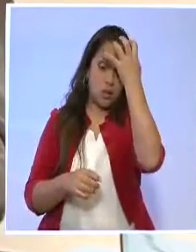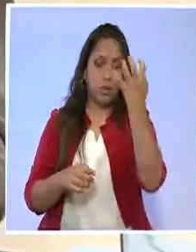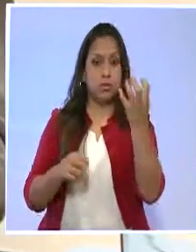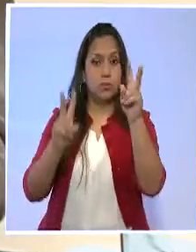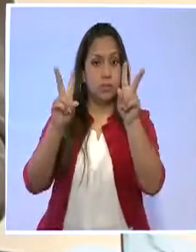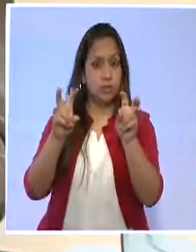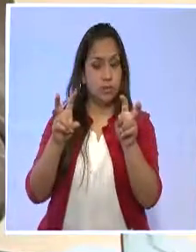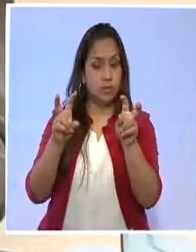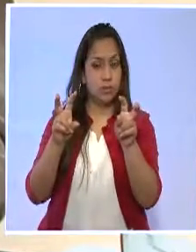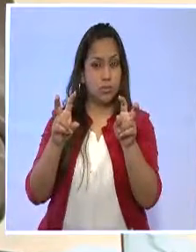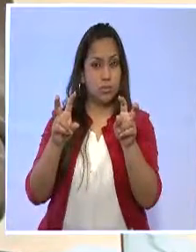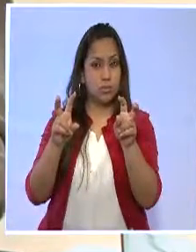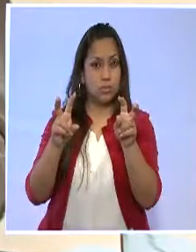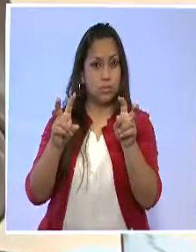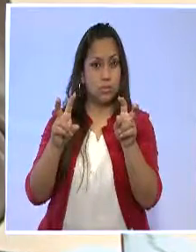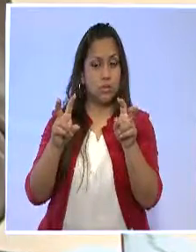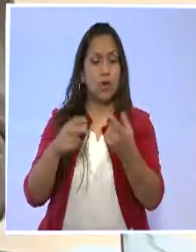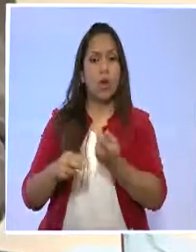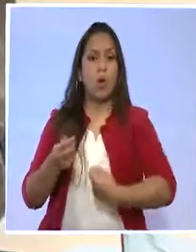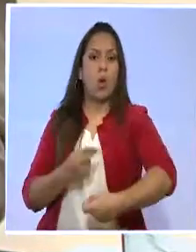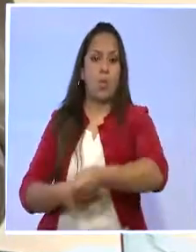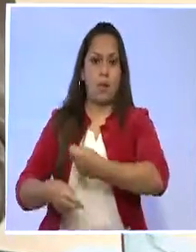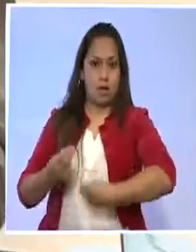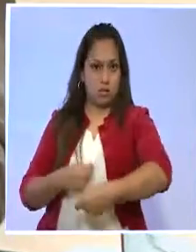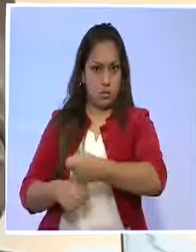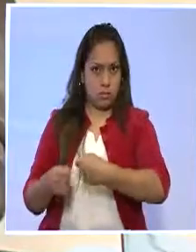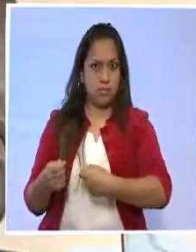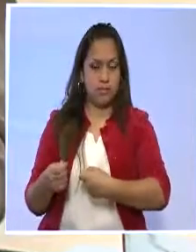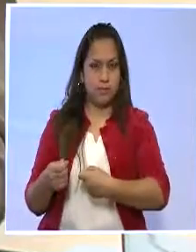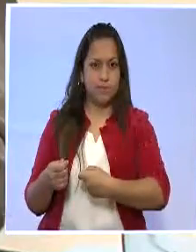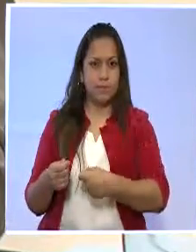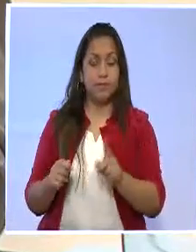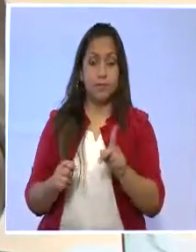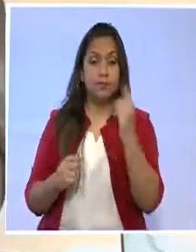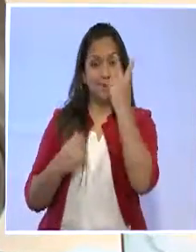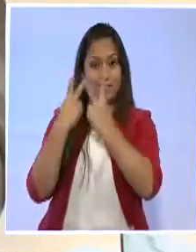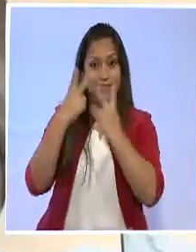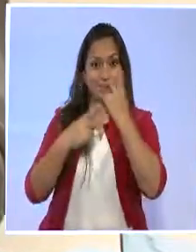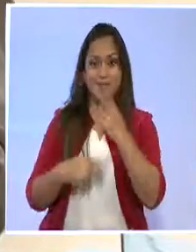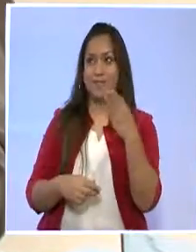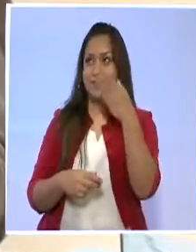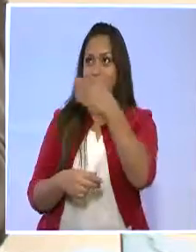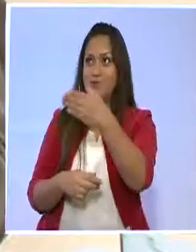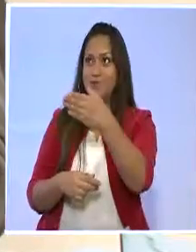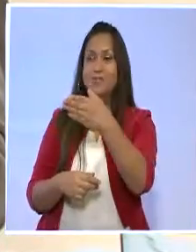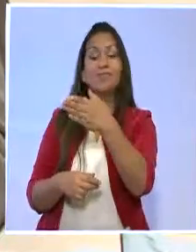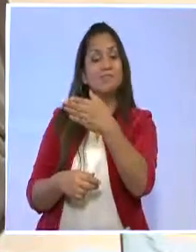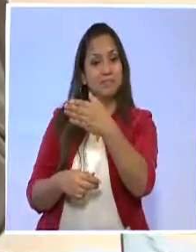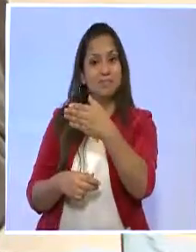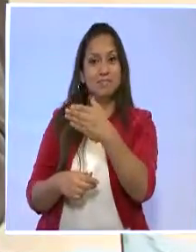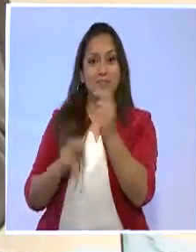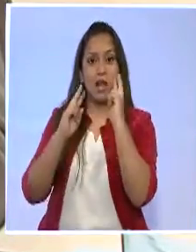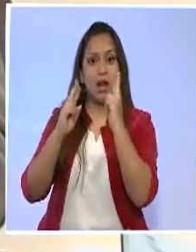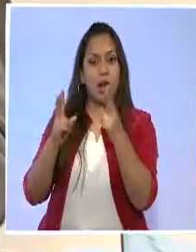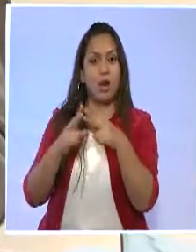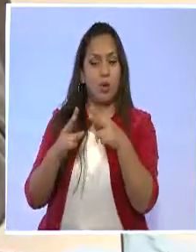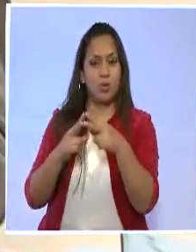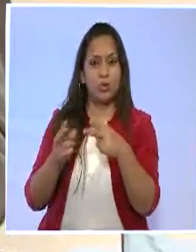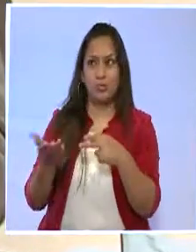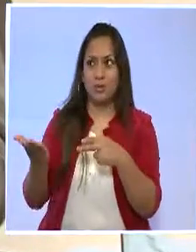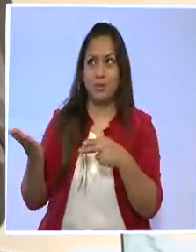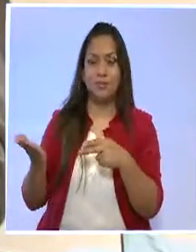del comercio de tal manera que nuestra visita se dio en ese marco en el reconocimiento de otros